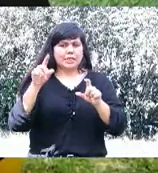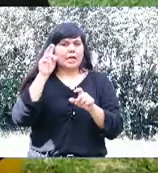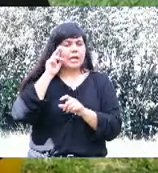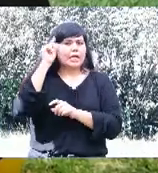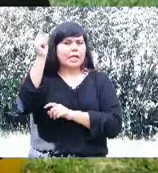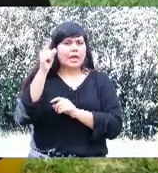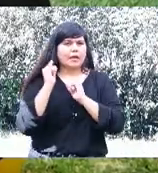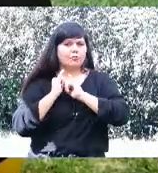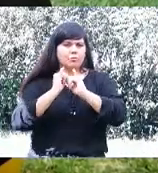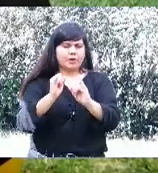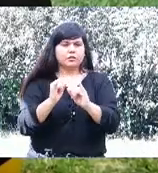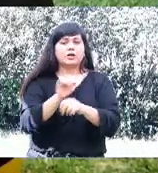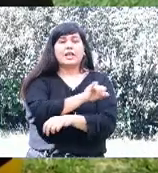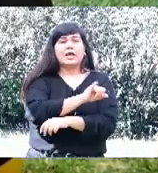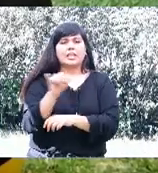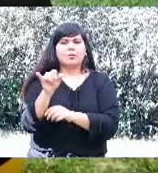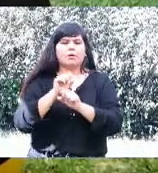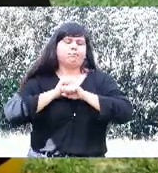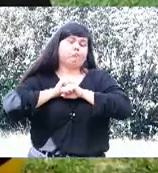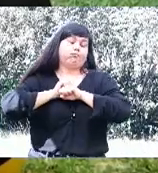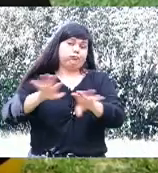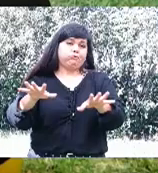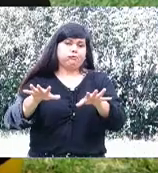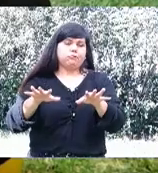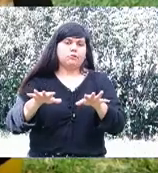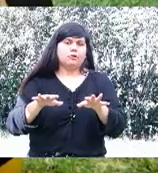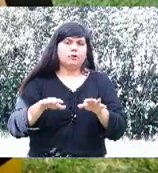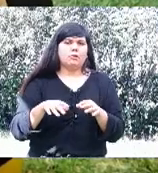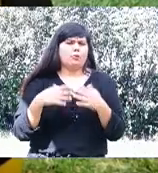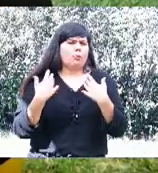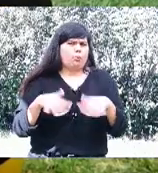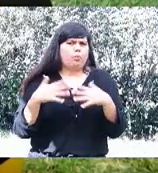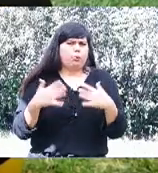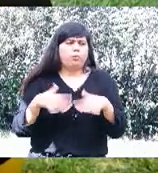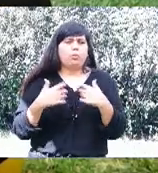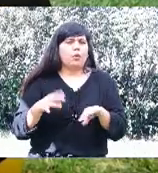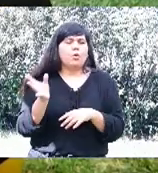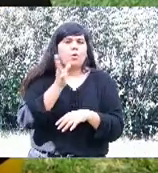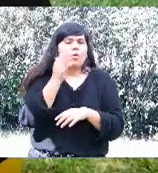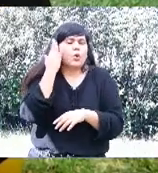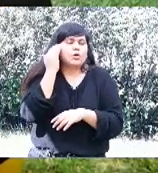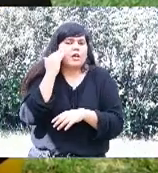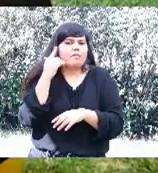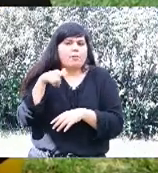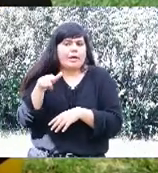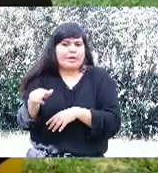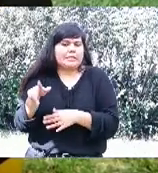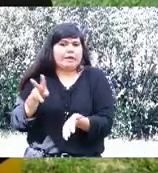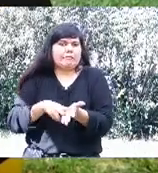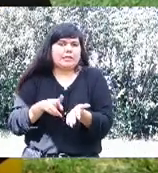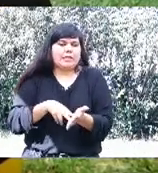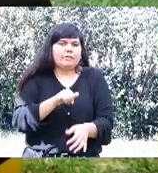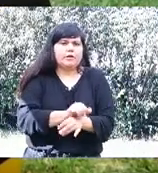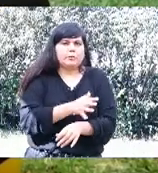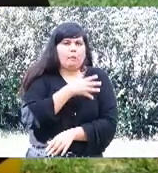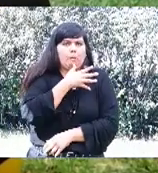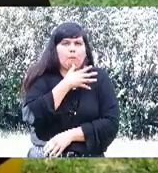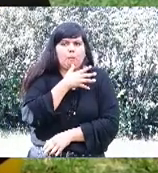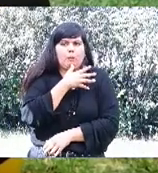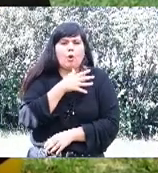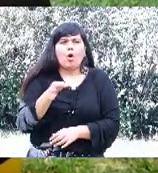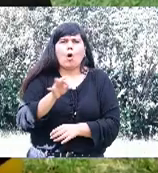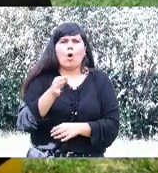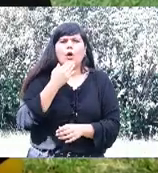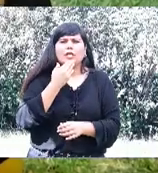contenidos y después la viralización de eso es es brutal digamos y no tenemos Cómo saber si realmente es verdad o no su plantación